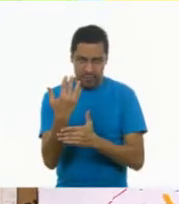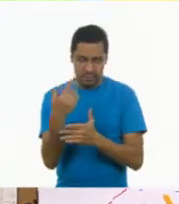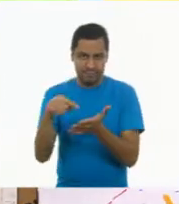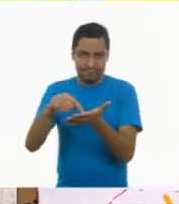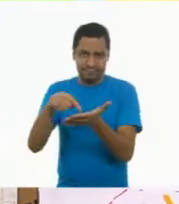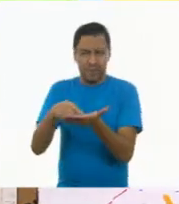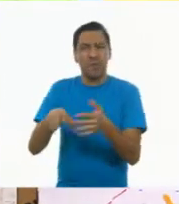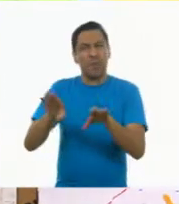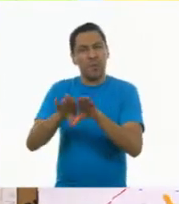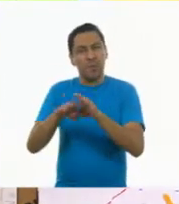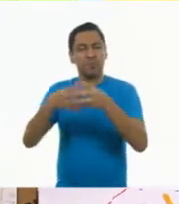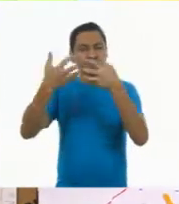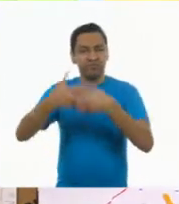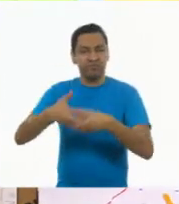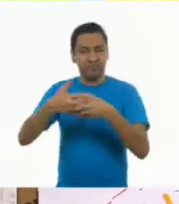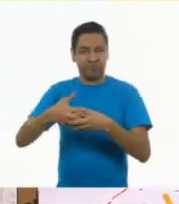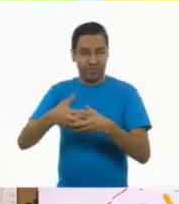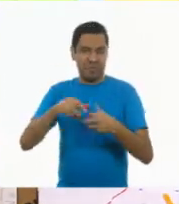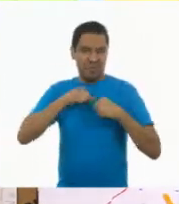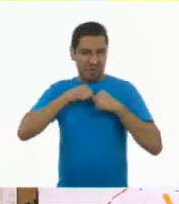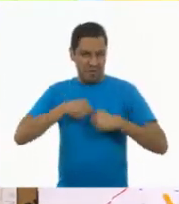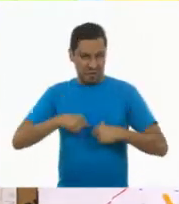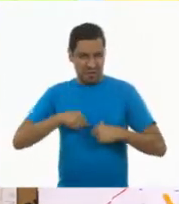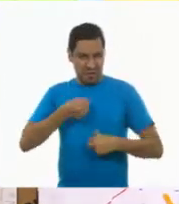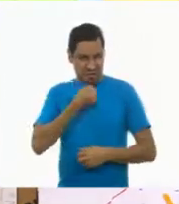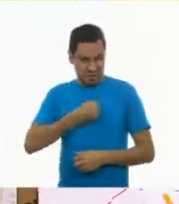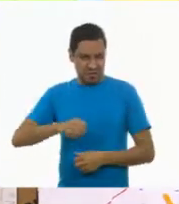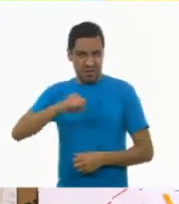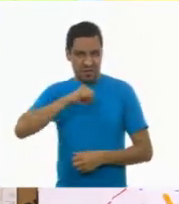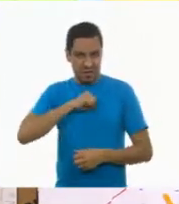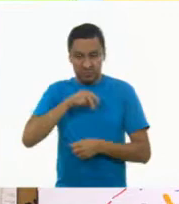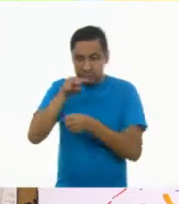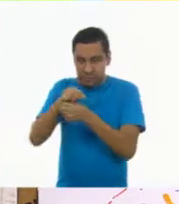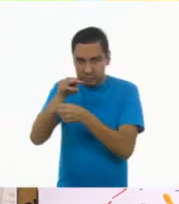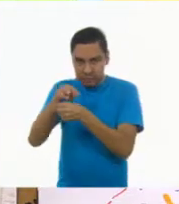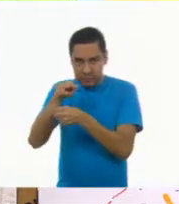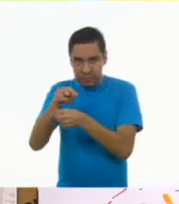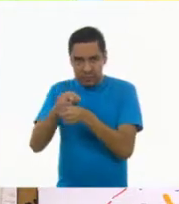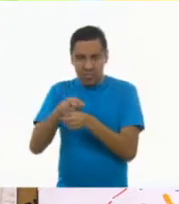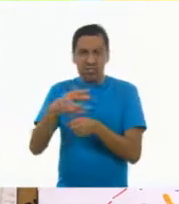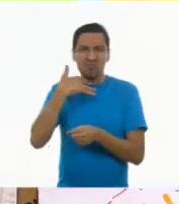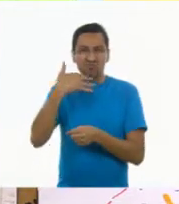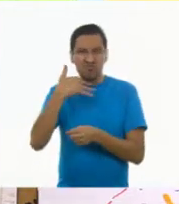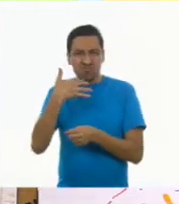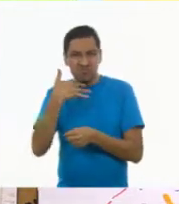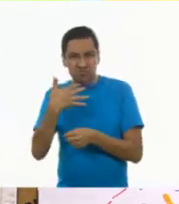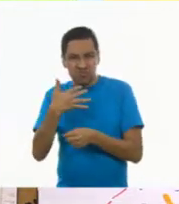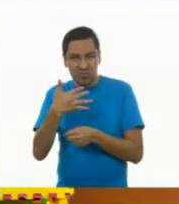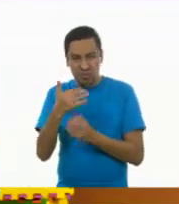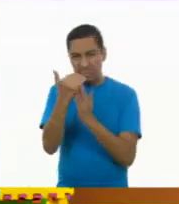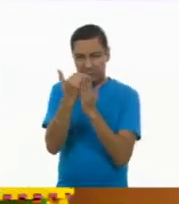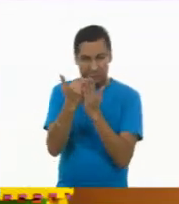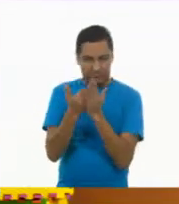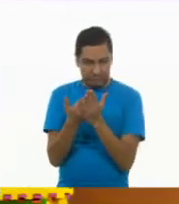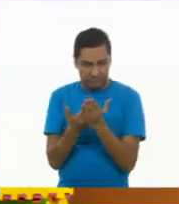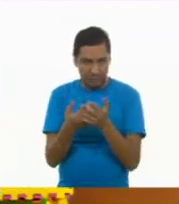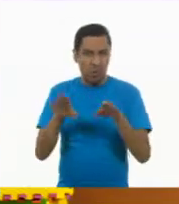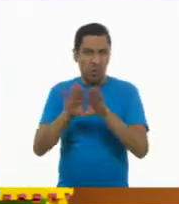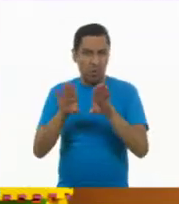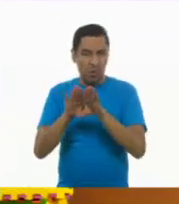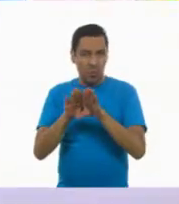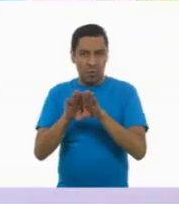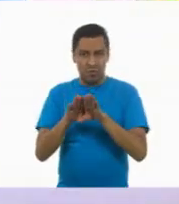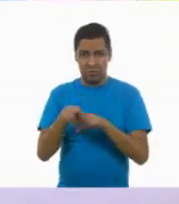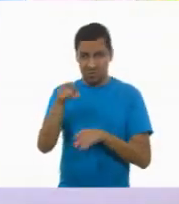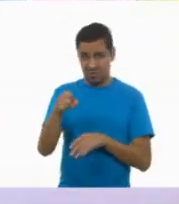Por ejemplo, que alguna autoridad ambiental supervisara constantemente que no contaminara de ninguna forma y de no